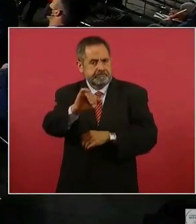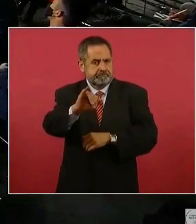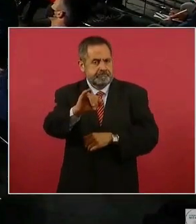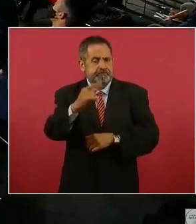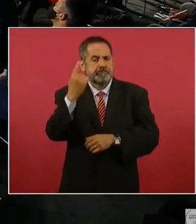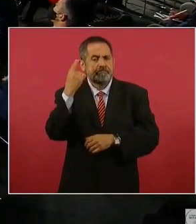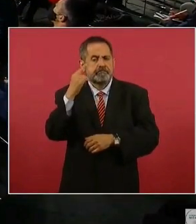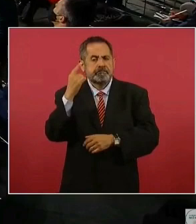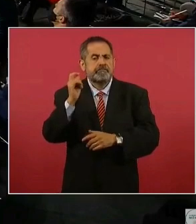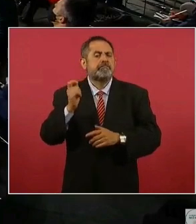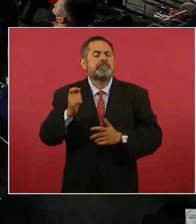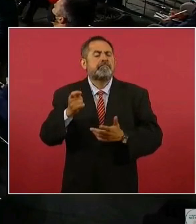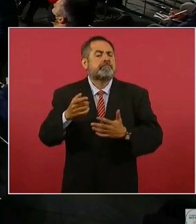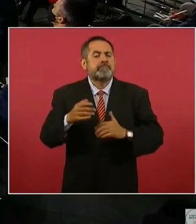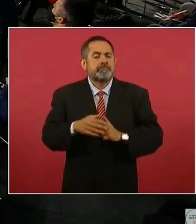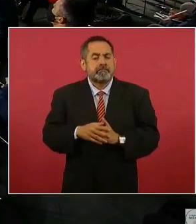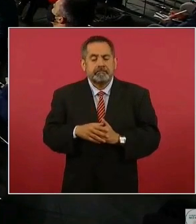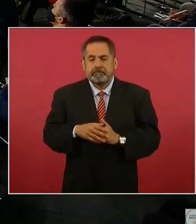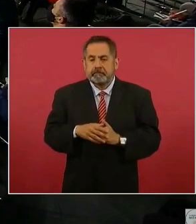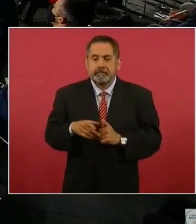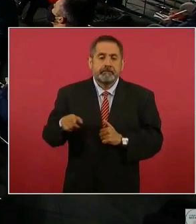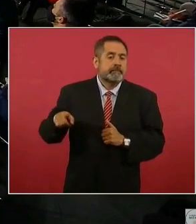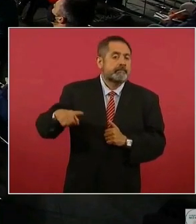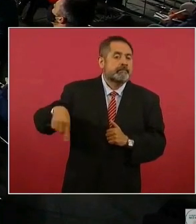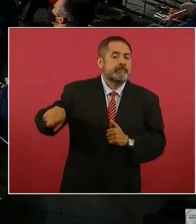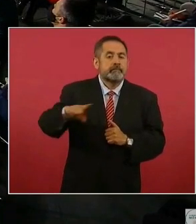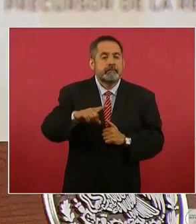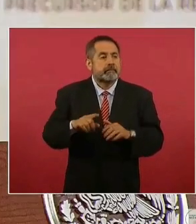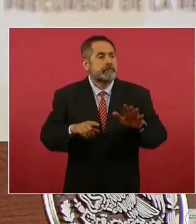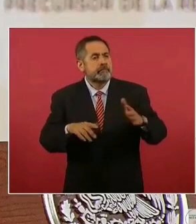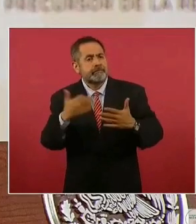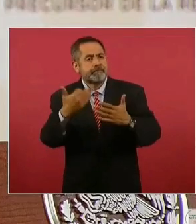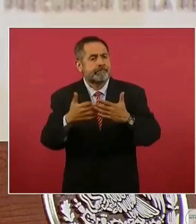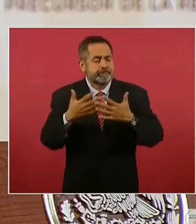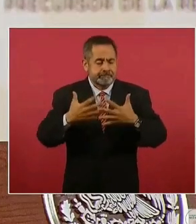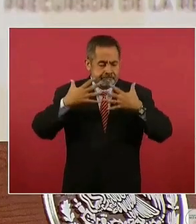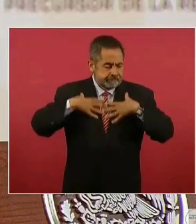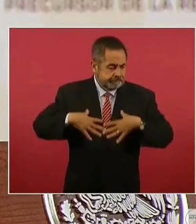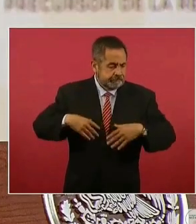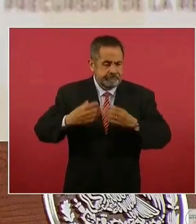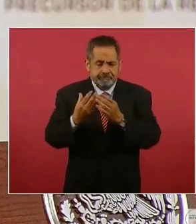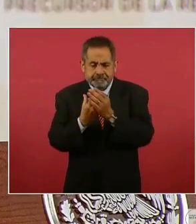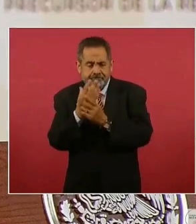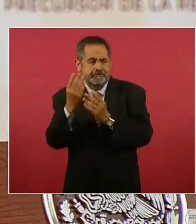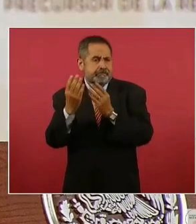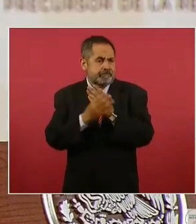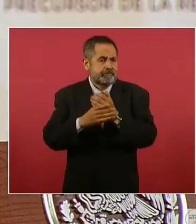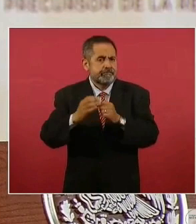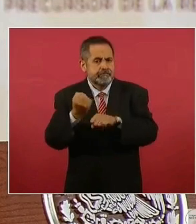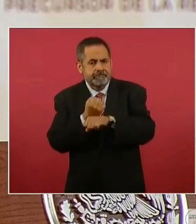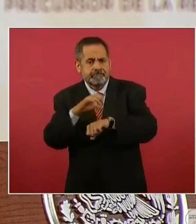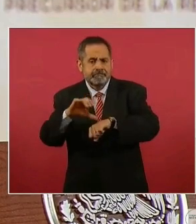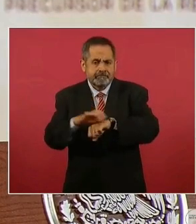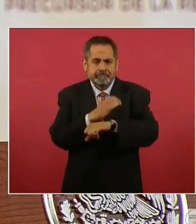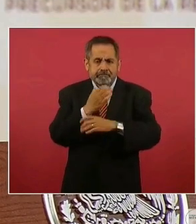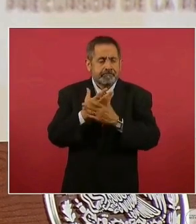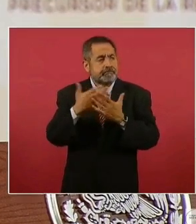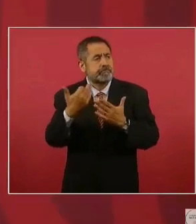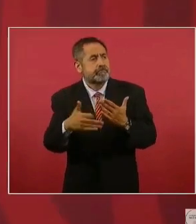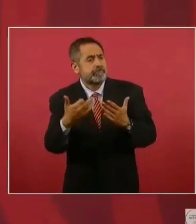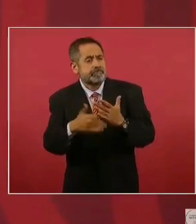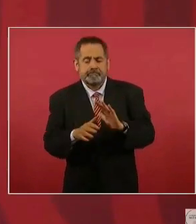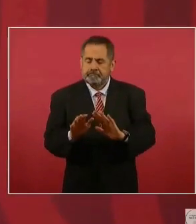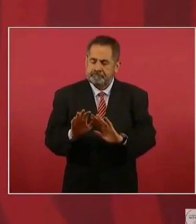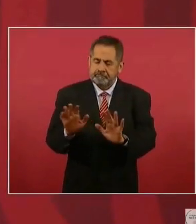diputados de la oposición no se presenten para que queden sus reformas. Pues miren, ya lo sabe usted que está más informado,